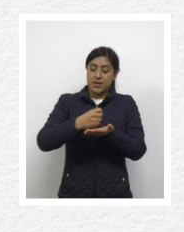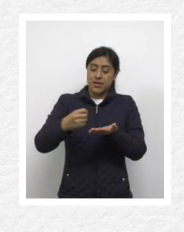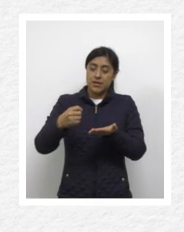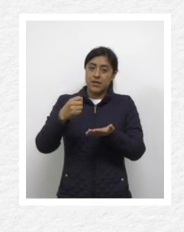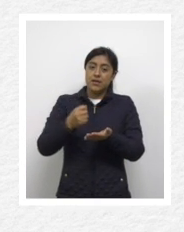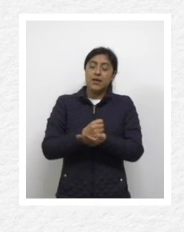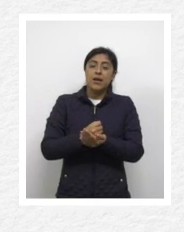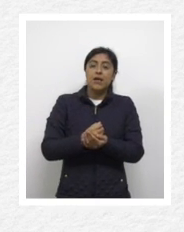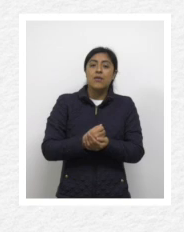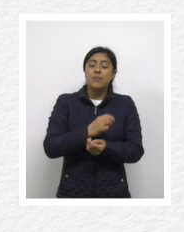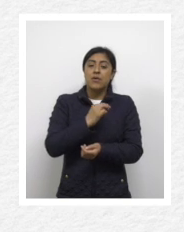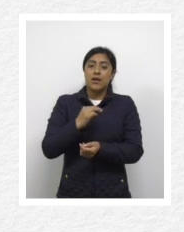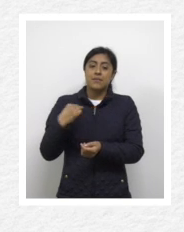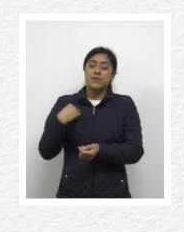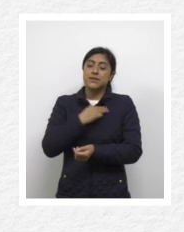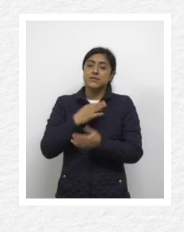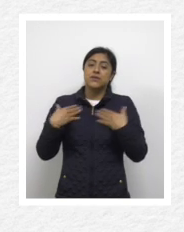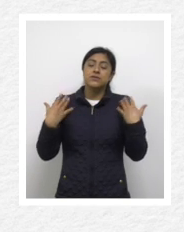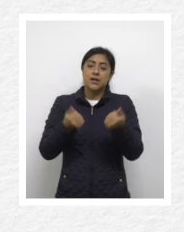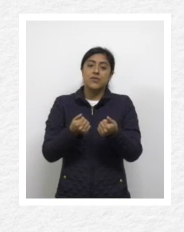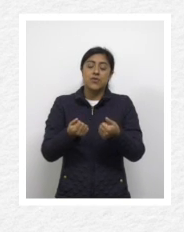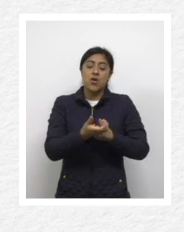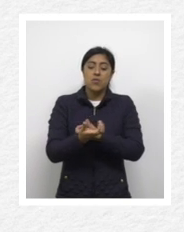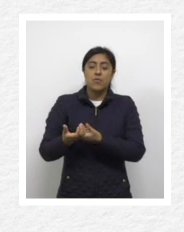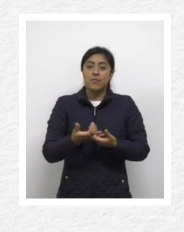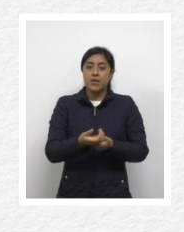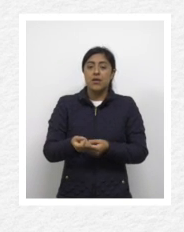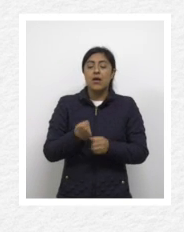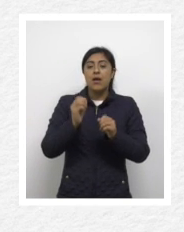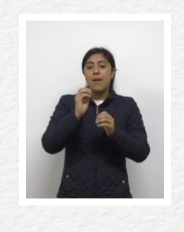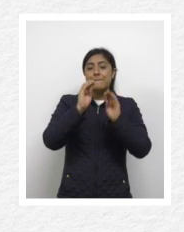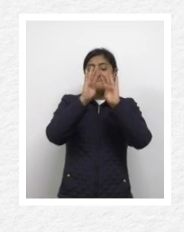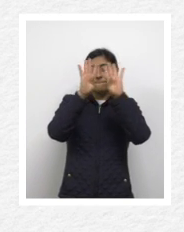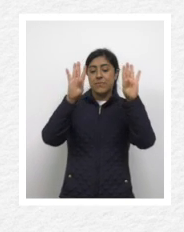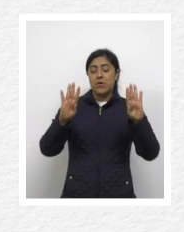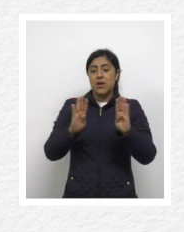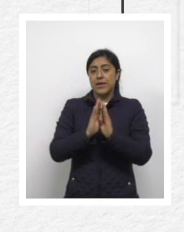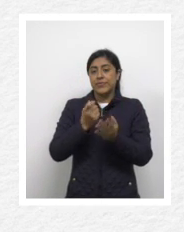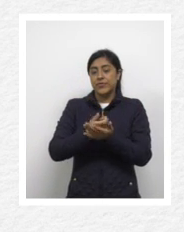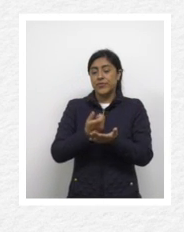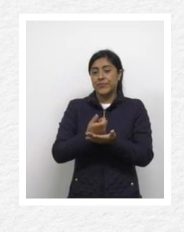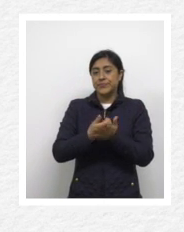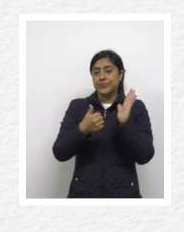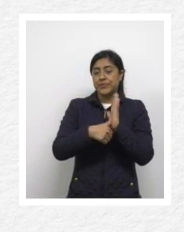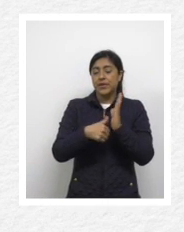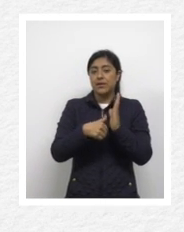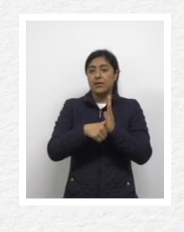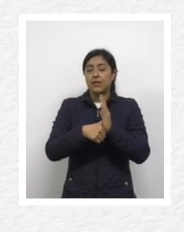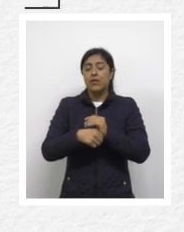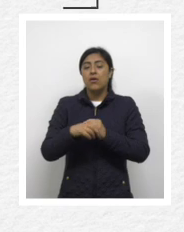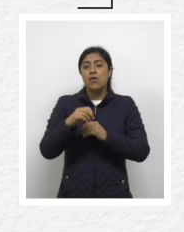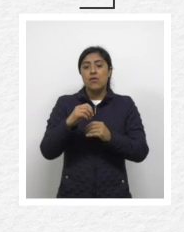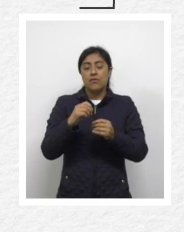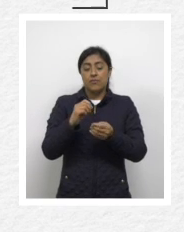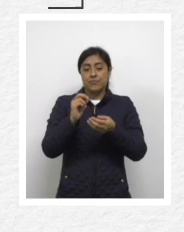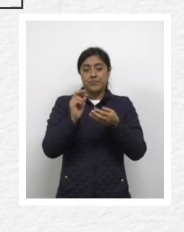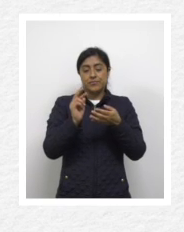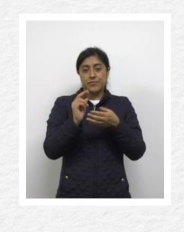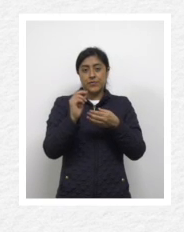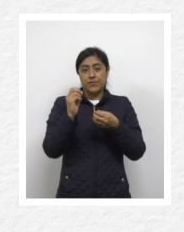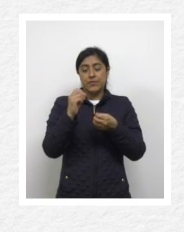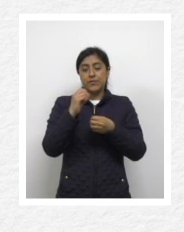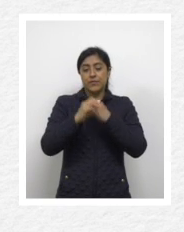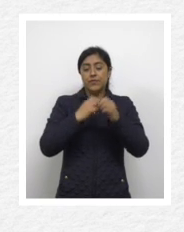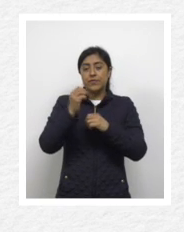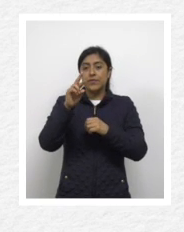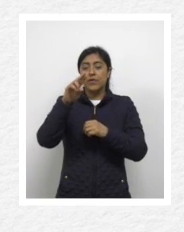Comadrona acreditada por el Ministerio de Salud, cuerpo de bomberos o autoridad local. Boleto de ornato vigente.